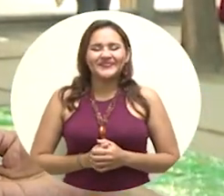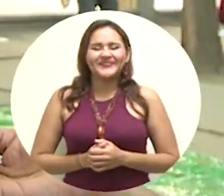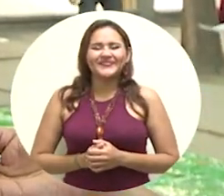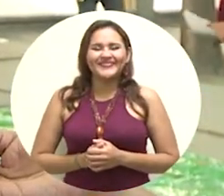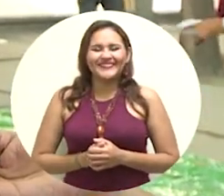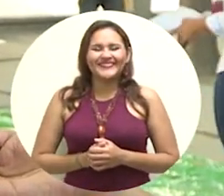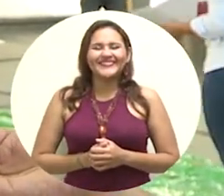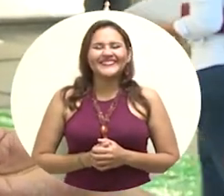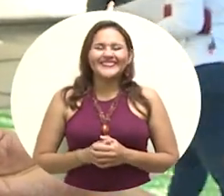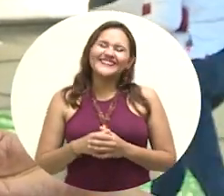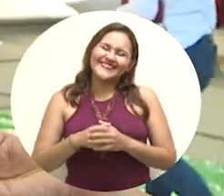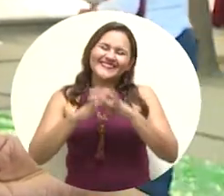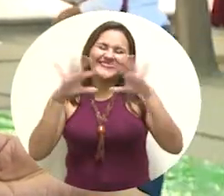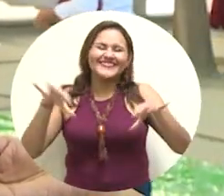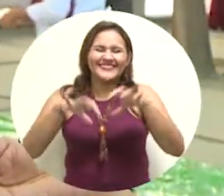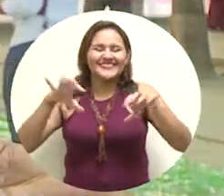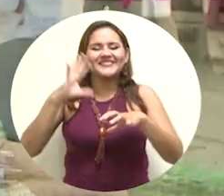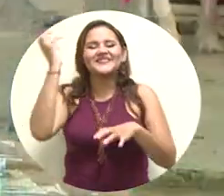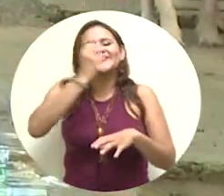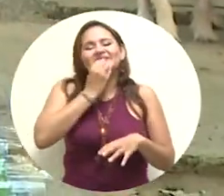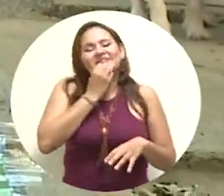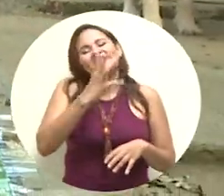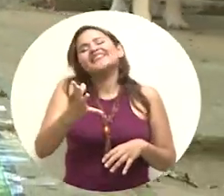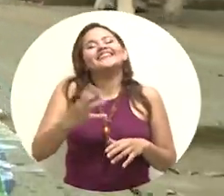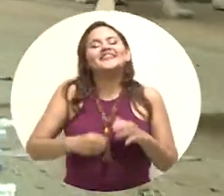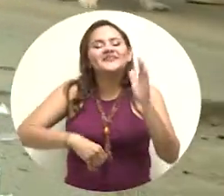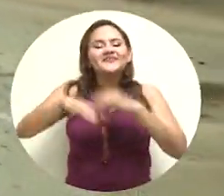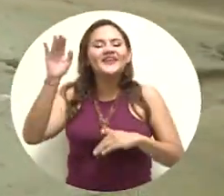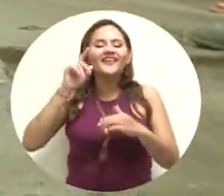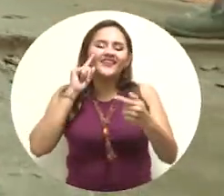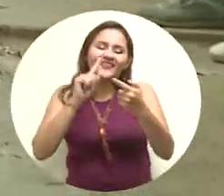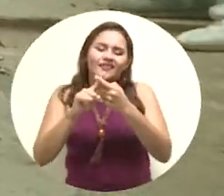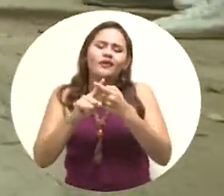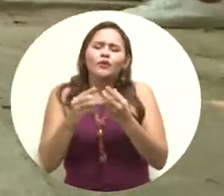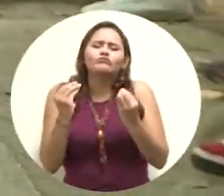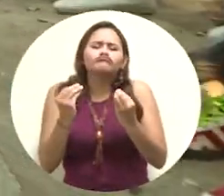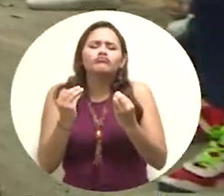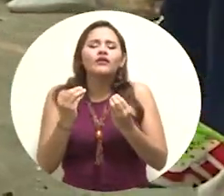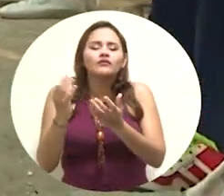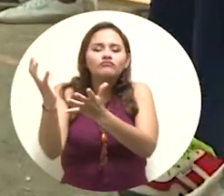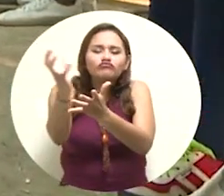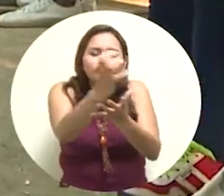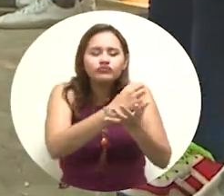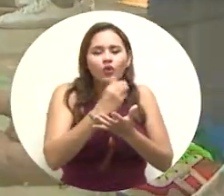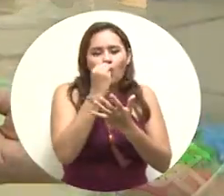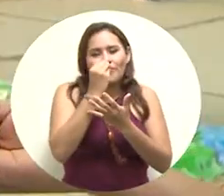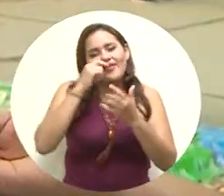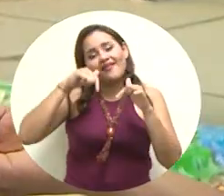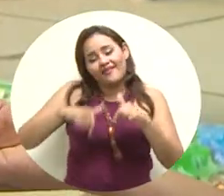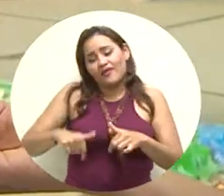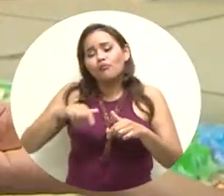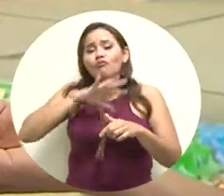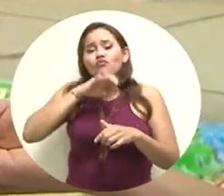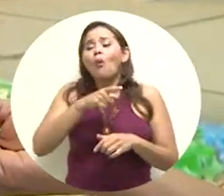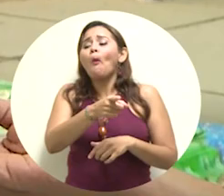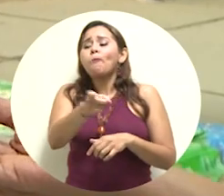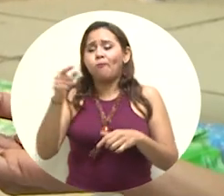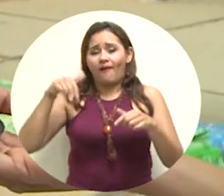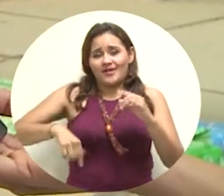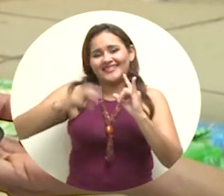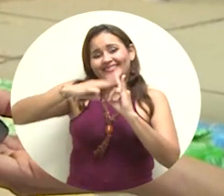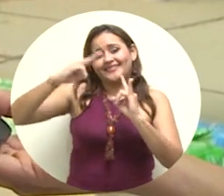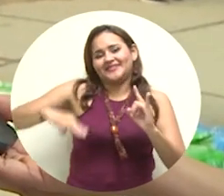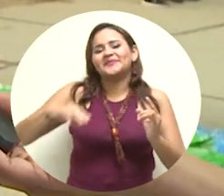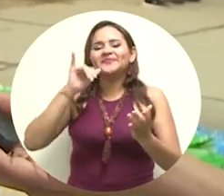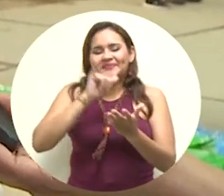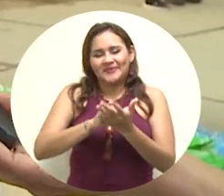recoger alimentos para los perritos de acá de la universidad. Y por eso quisimos hacer la actividad, para recoger alimentos, donaciones,